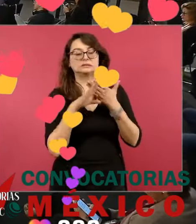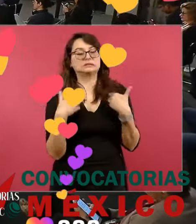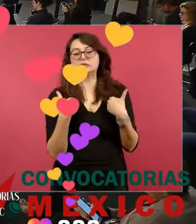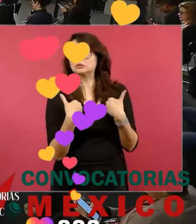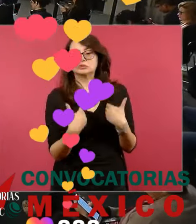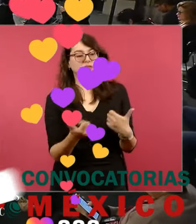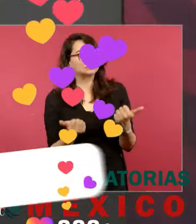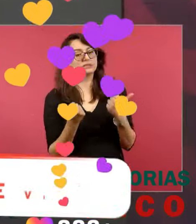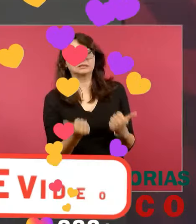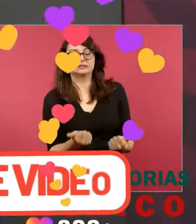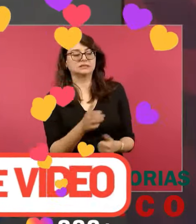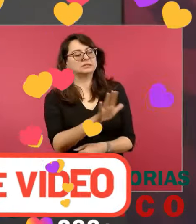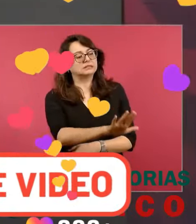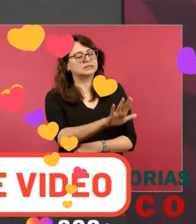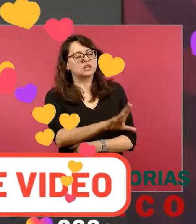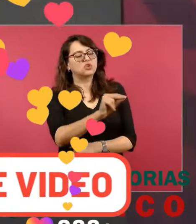y que en vez de enojarse,